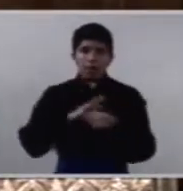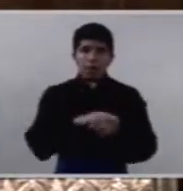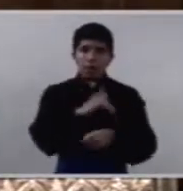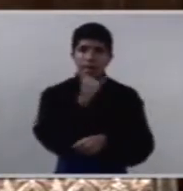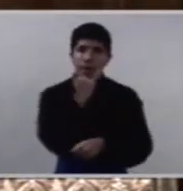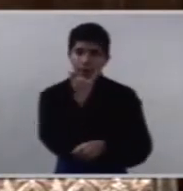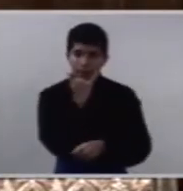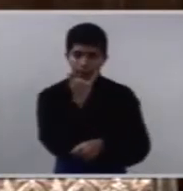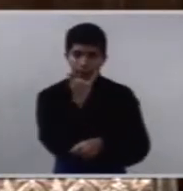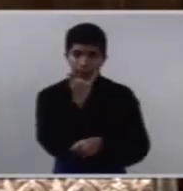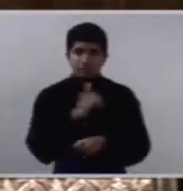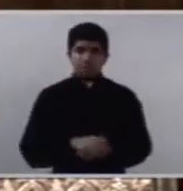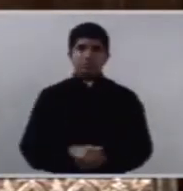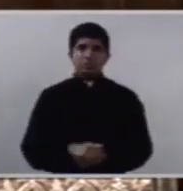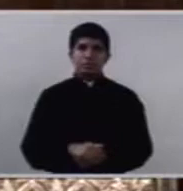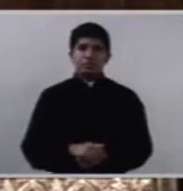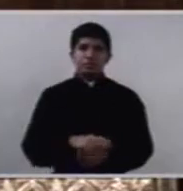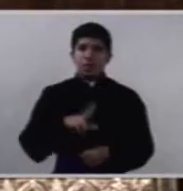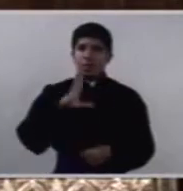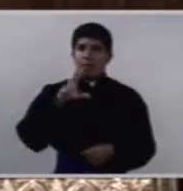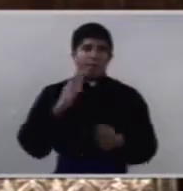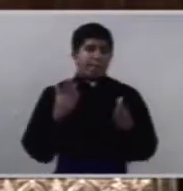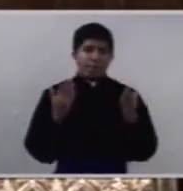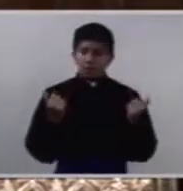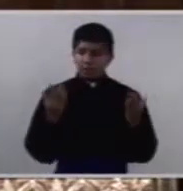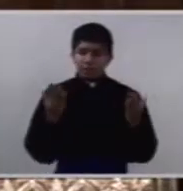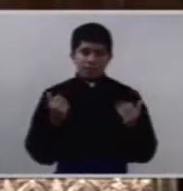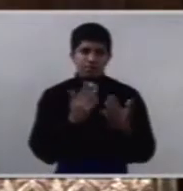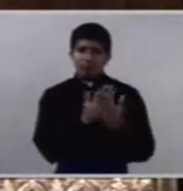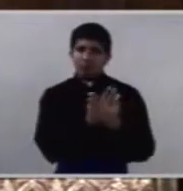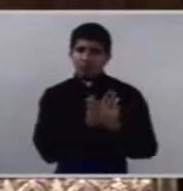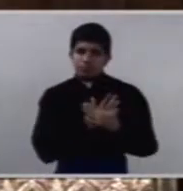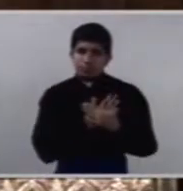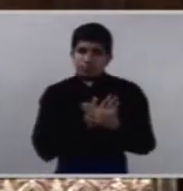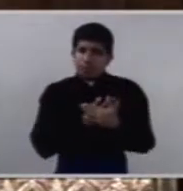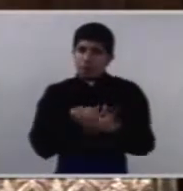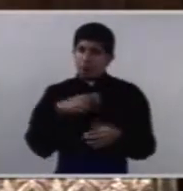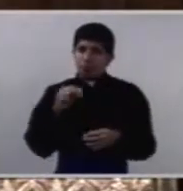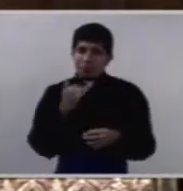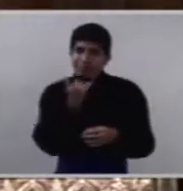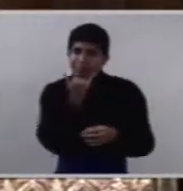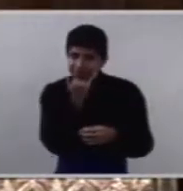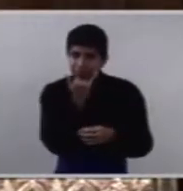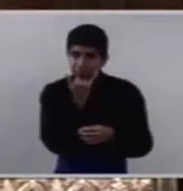perdonar. No hay amor sin perdón.